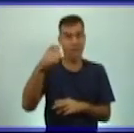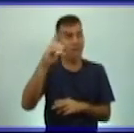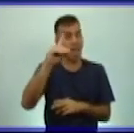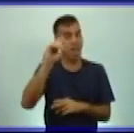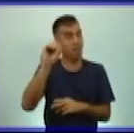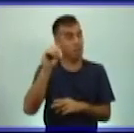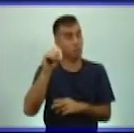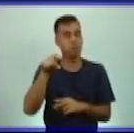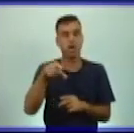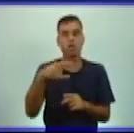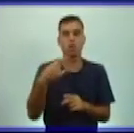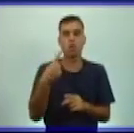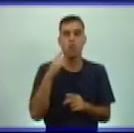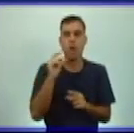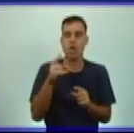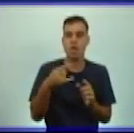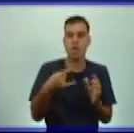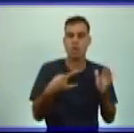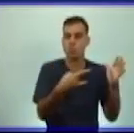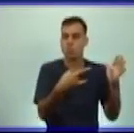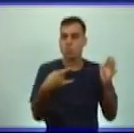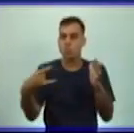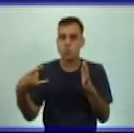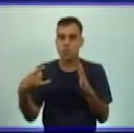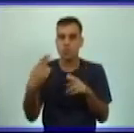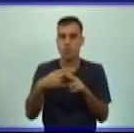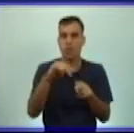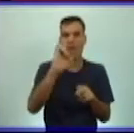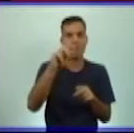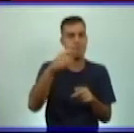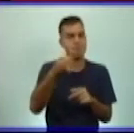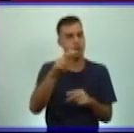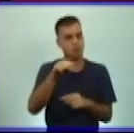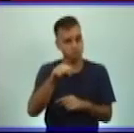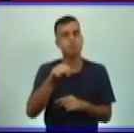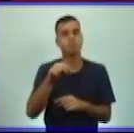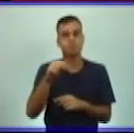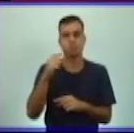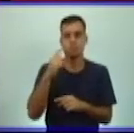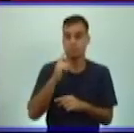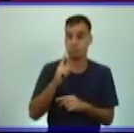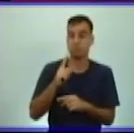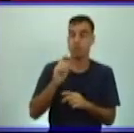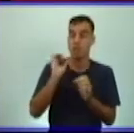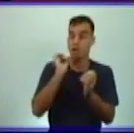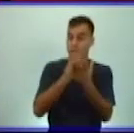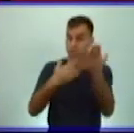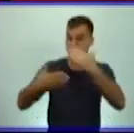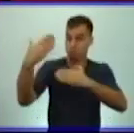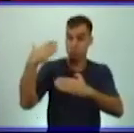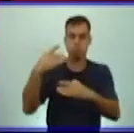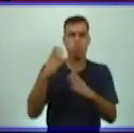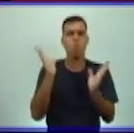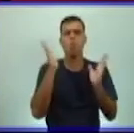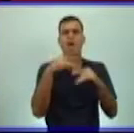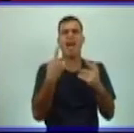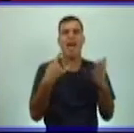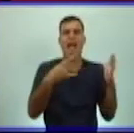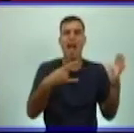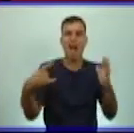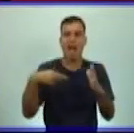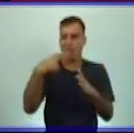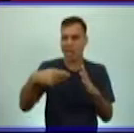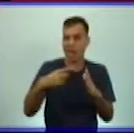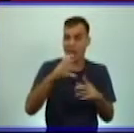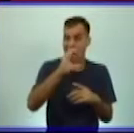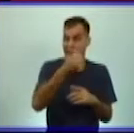clases anteriores que no es suficiente que haya campo magnético, que el campo magnético tenga cierto